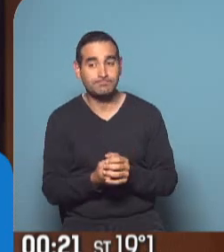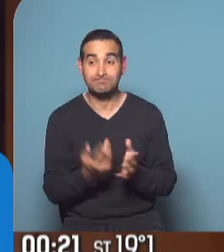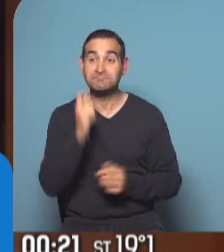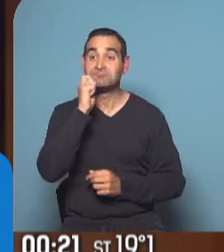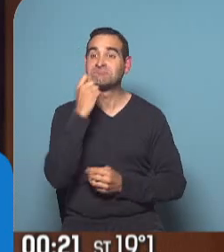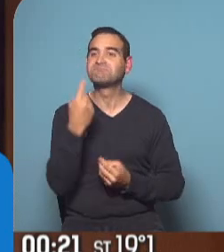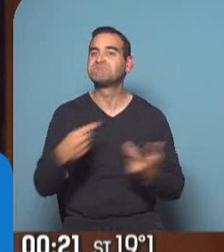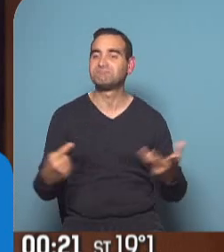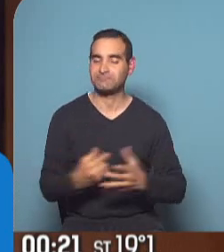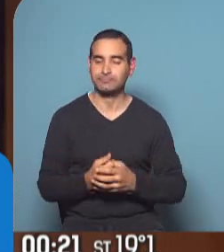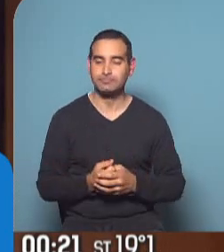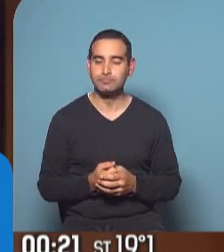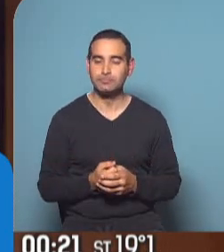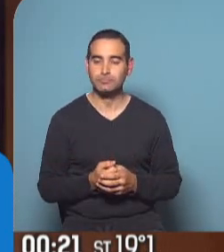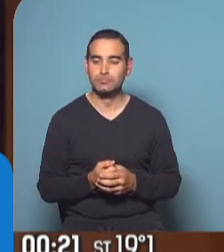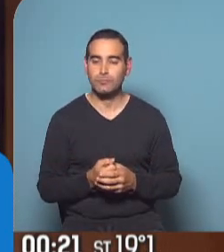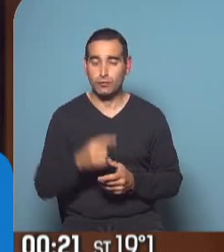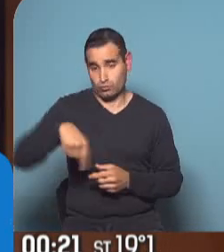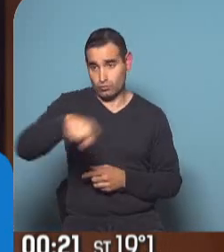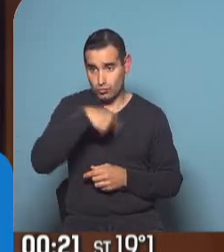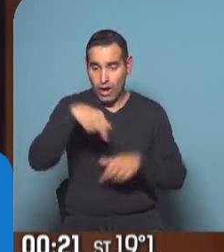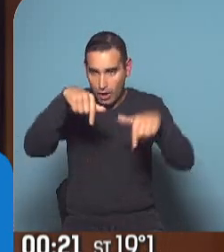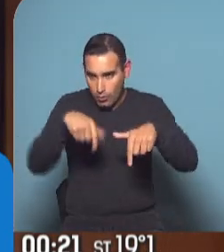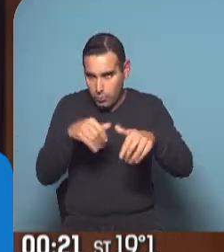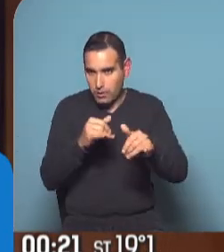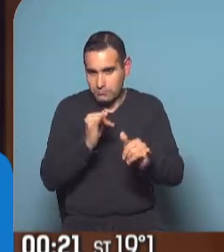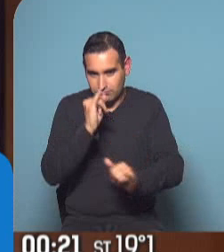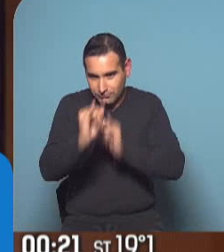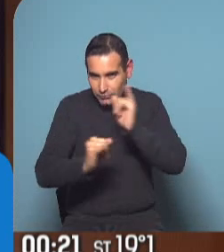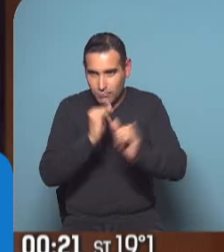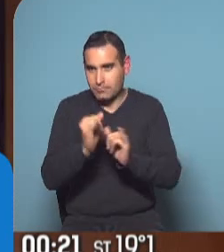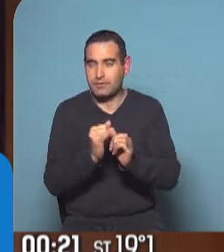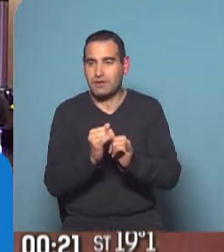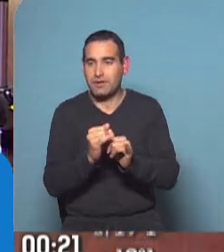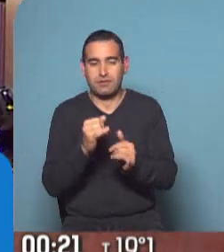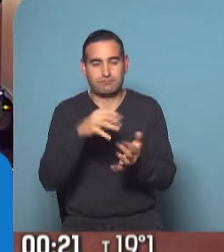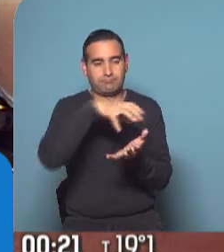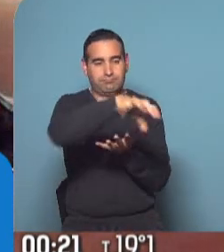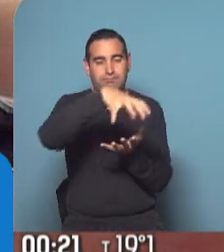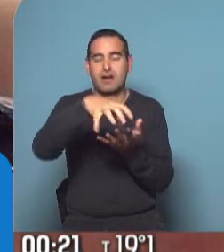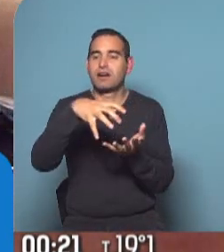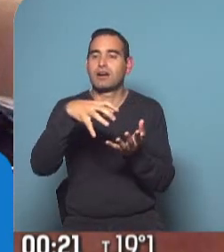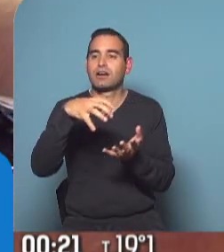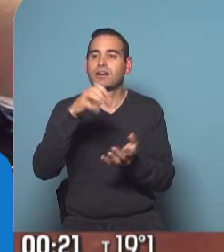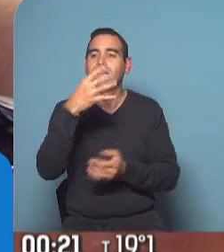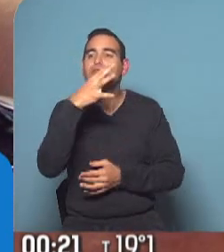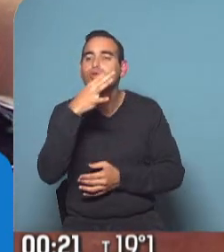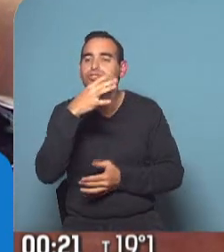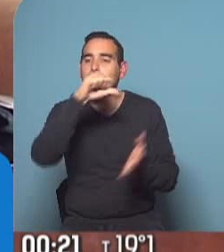que esto que transmitimos ahora digamos en 14 sedes físicas de 14 países